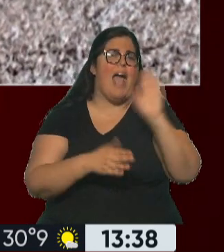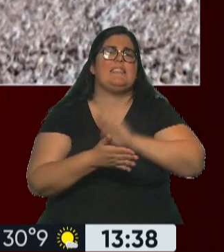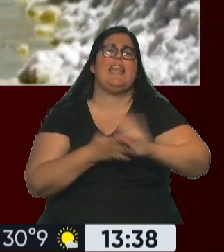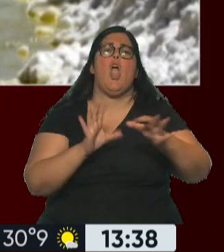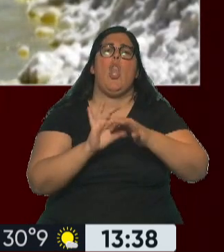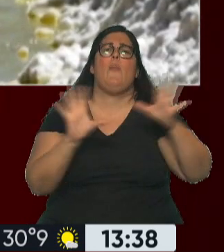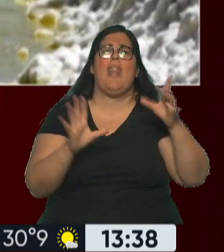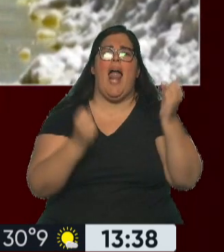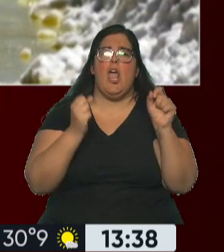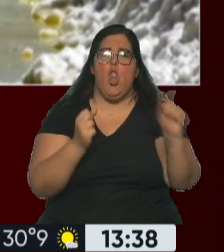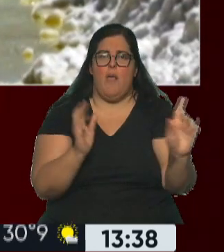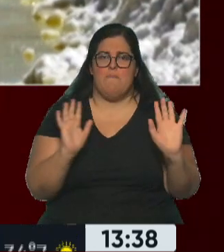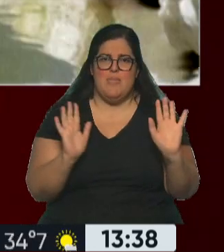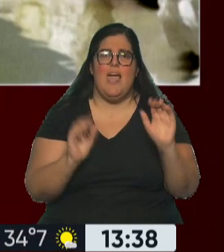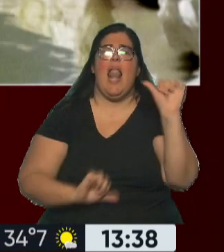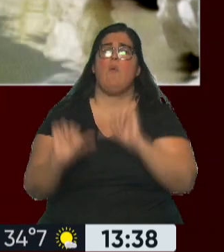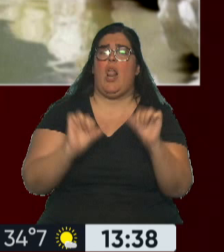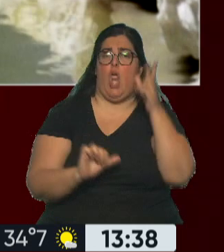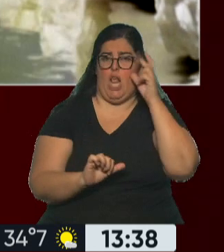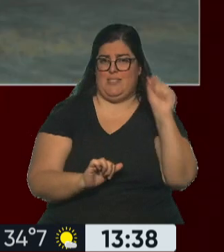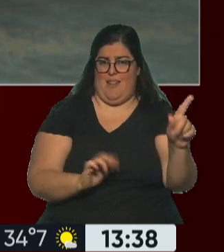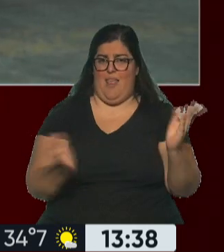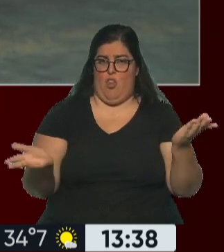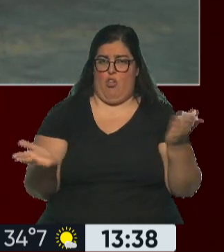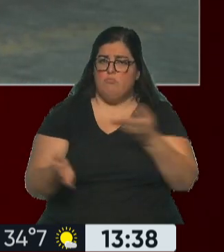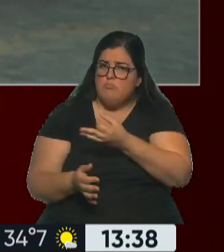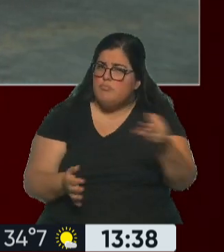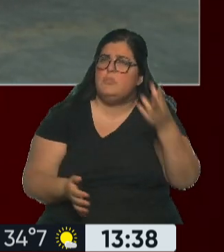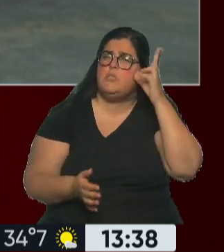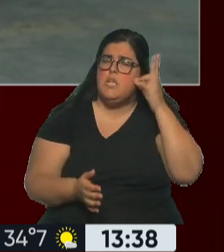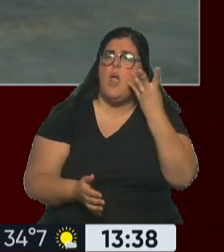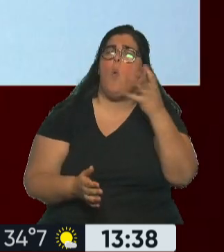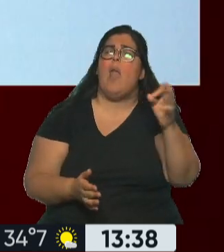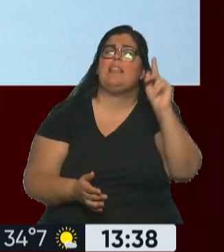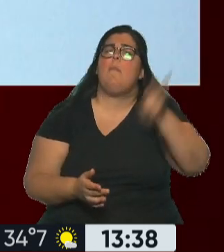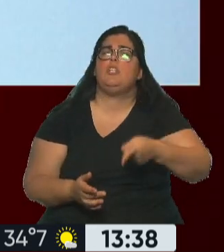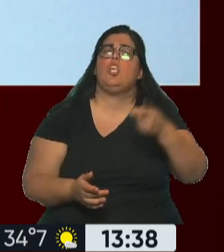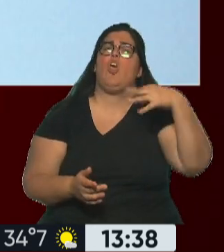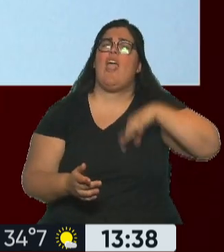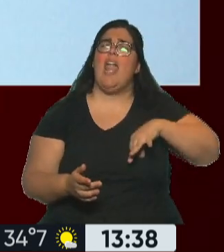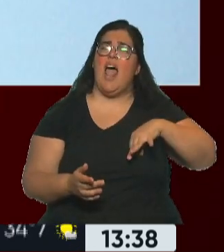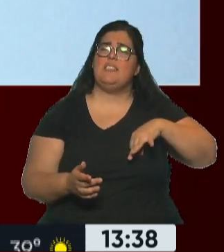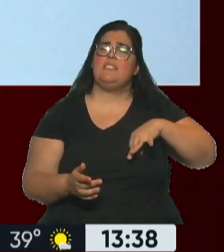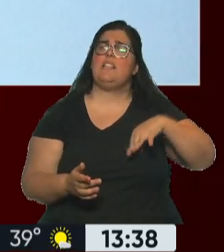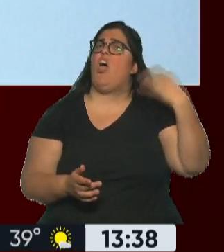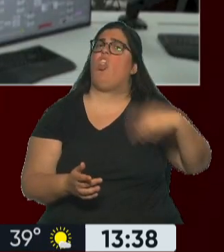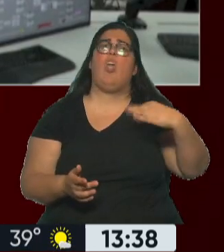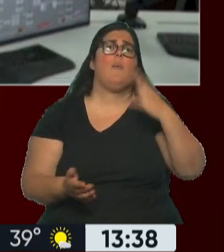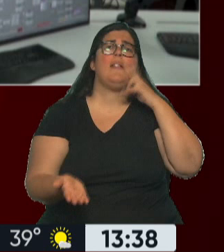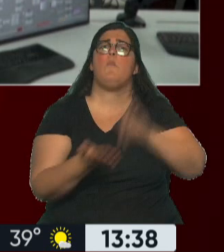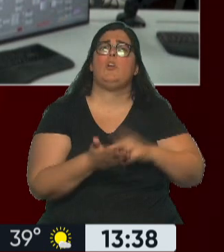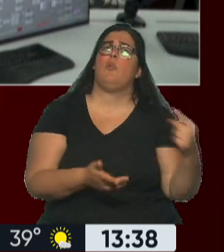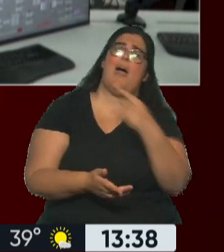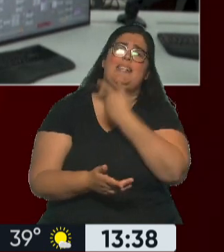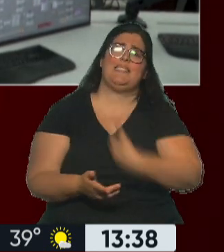en la región que no sea el laboratorio chileno, y efectivamente en Chile el 40% de las ganancias tienen que ser tributado al